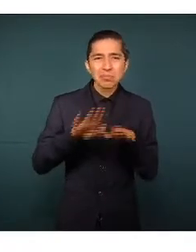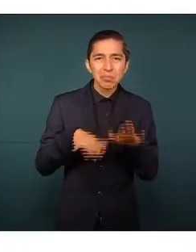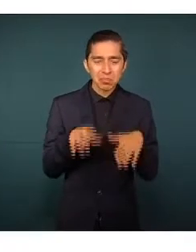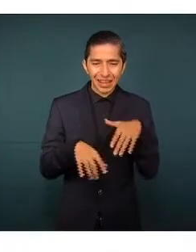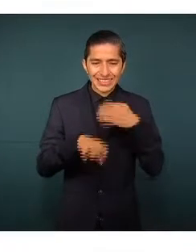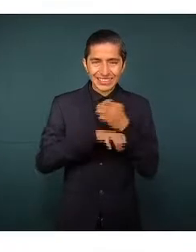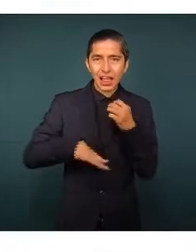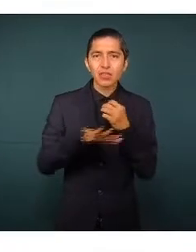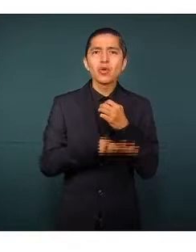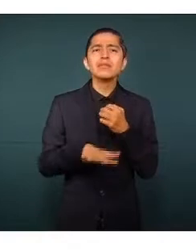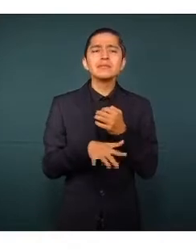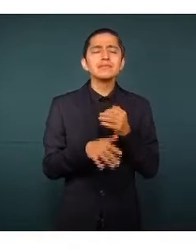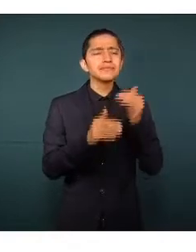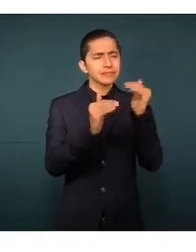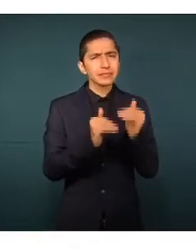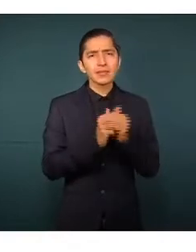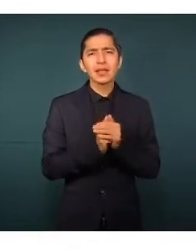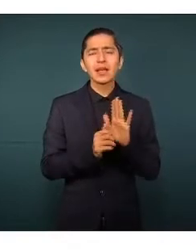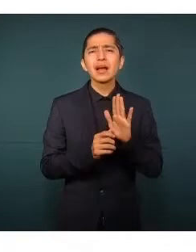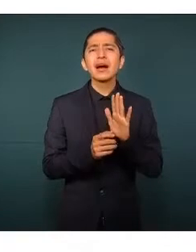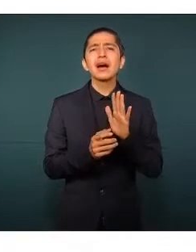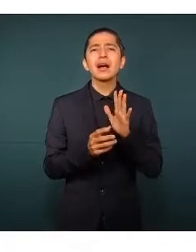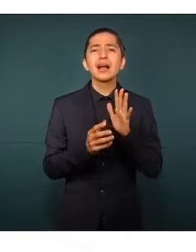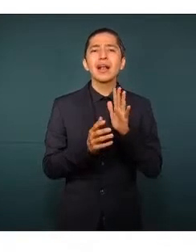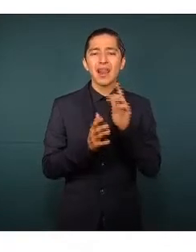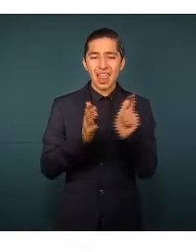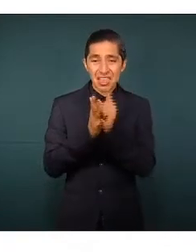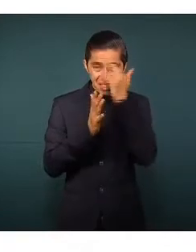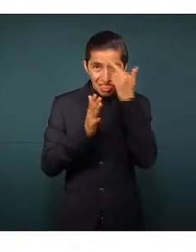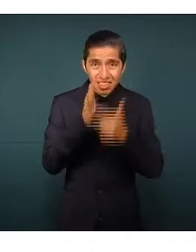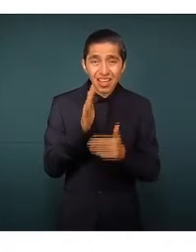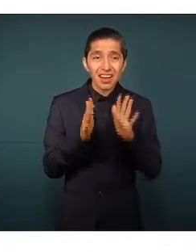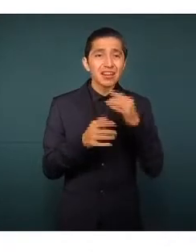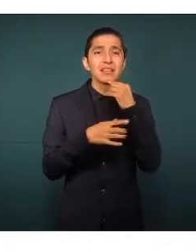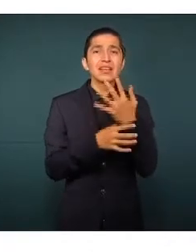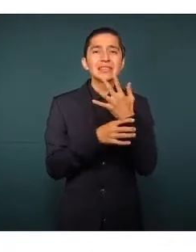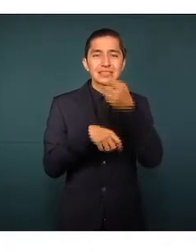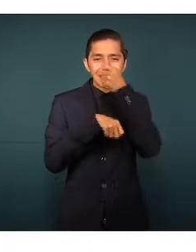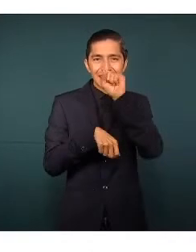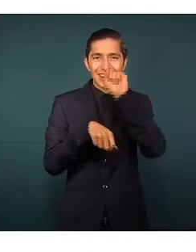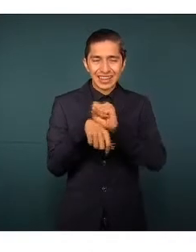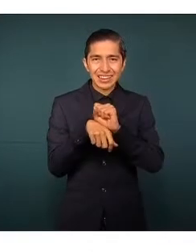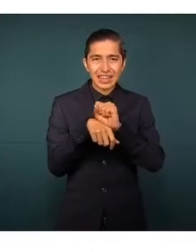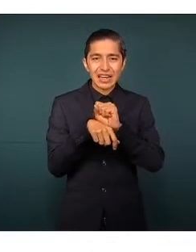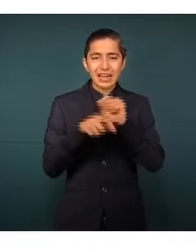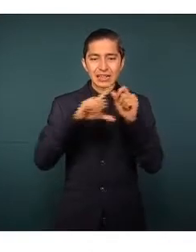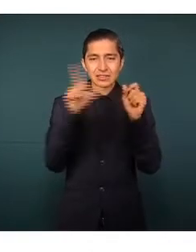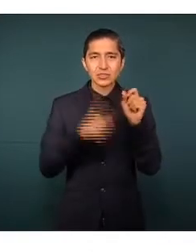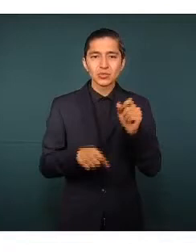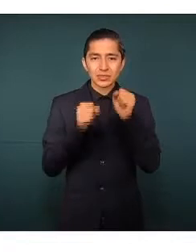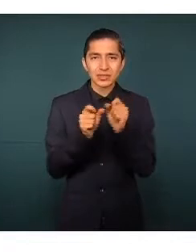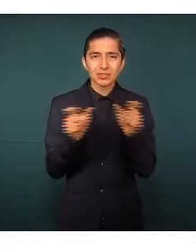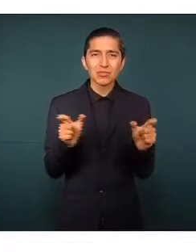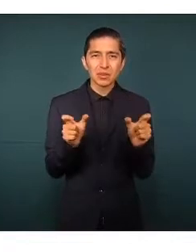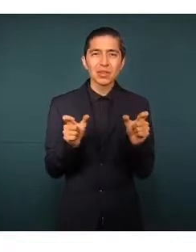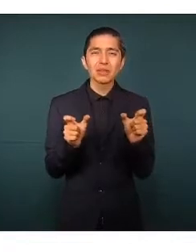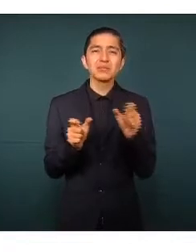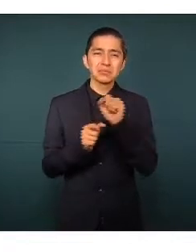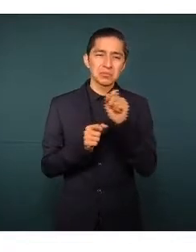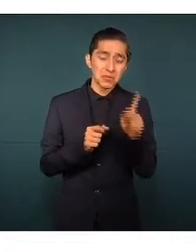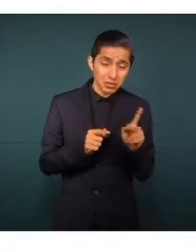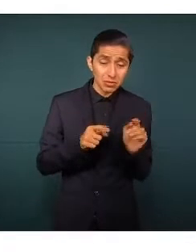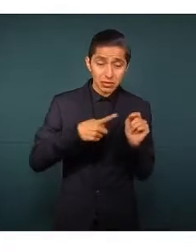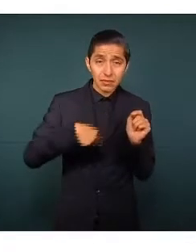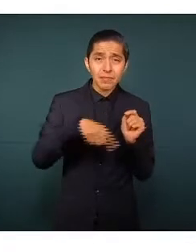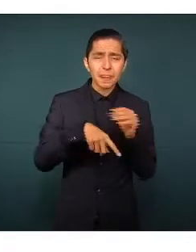favor. En cuanto a los delitos que le da seguimiento el Secretariado Ejecutivo del Sistema Nacional de Seguridad Pública,